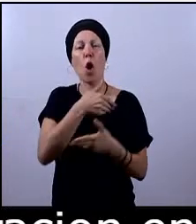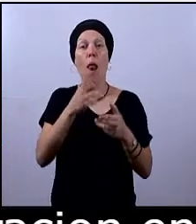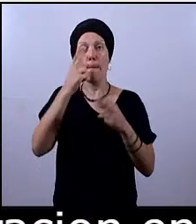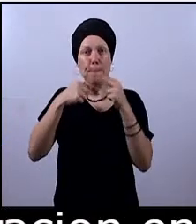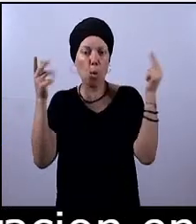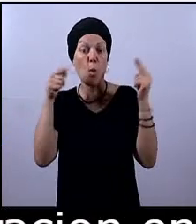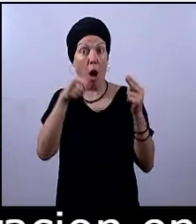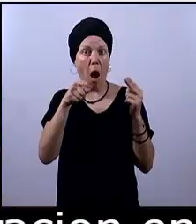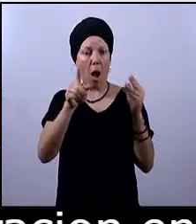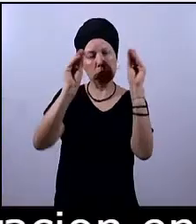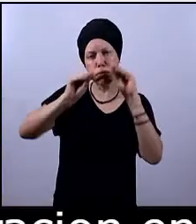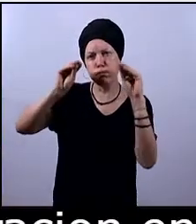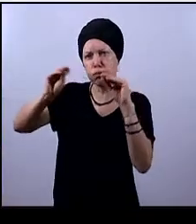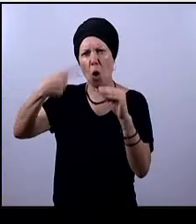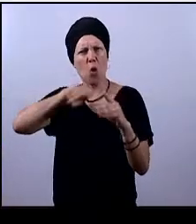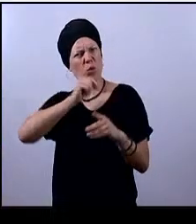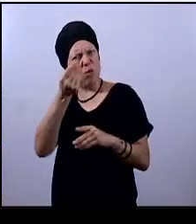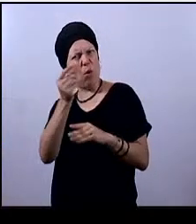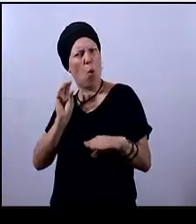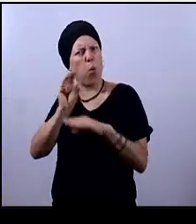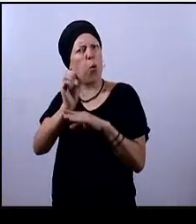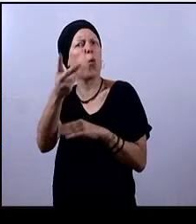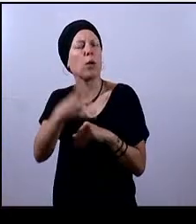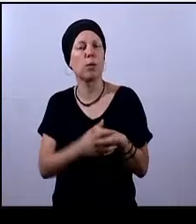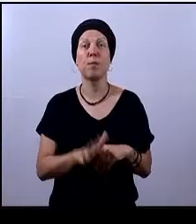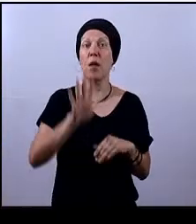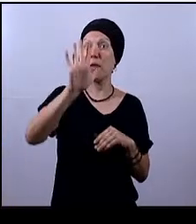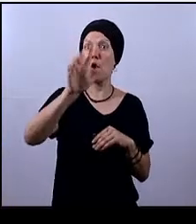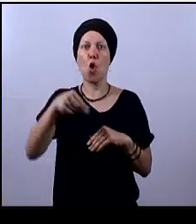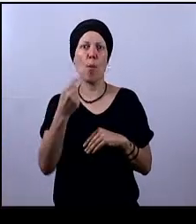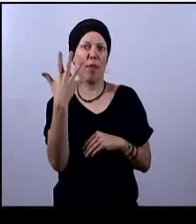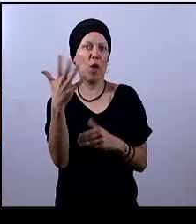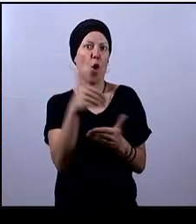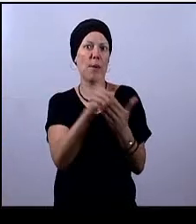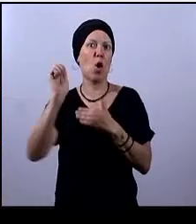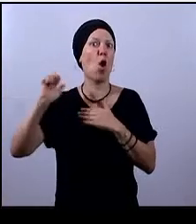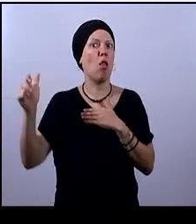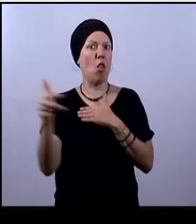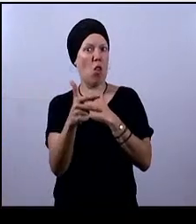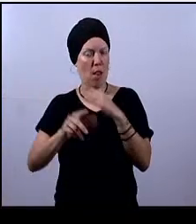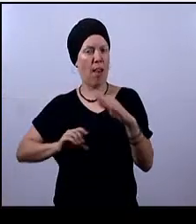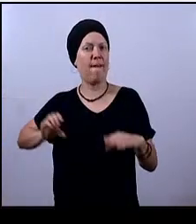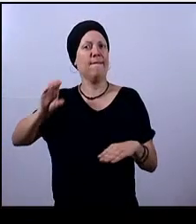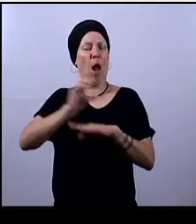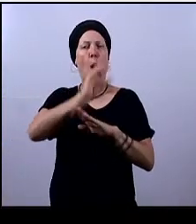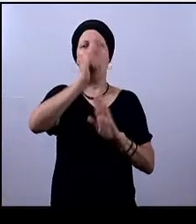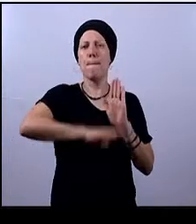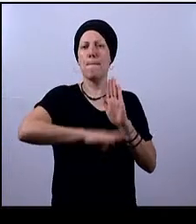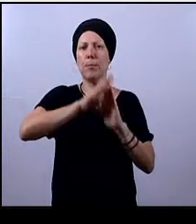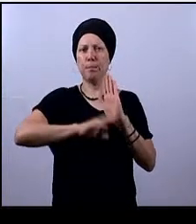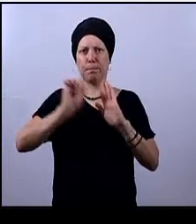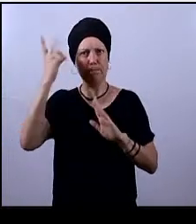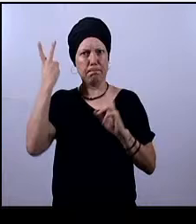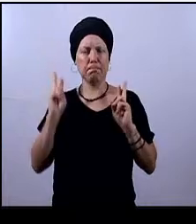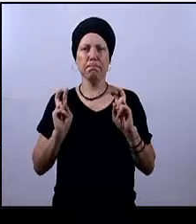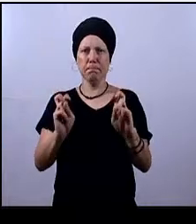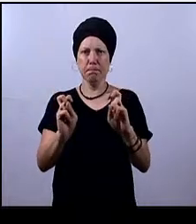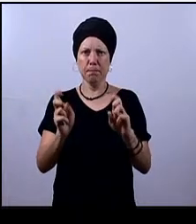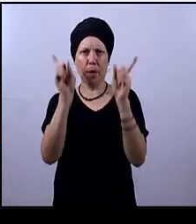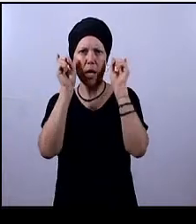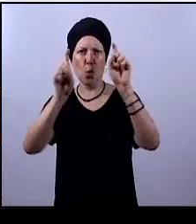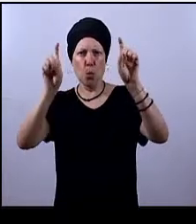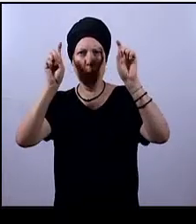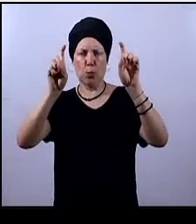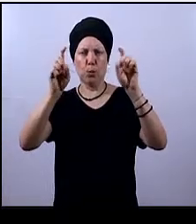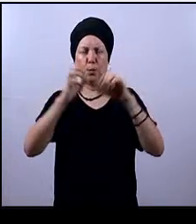públicos. ¿Cuánto vamos a invertir? 5,5 millones de euros en el programa de innovación